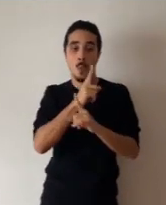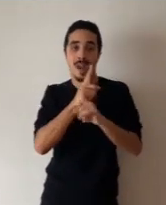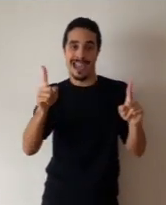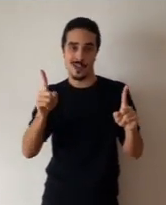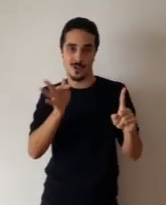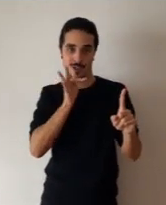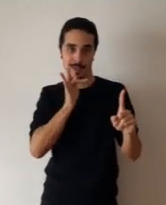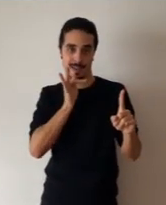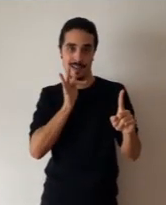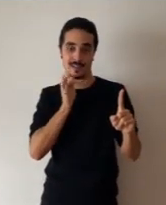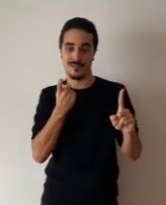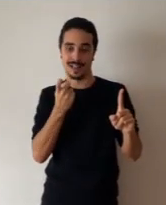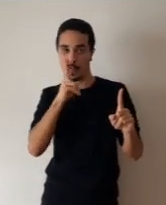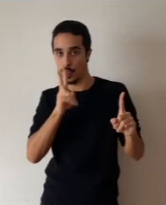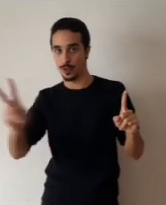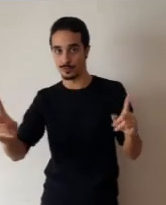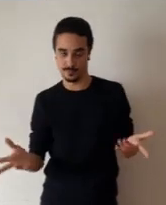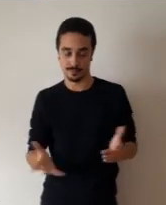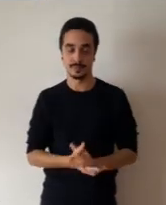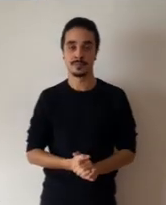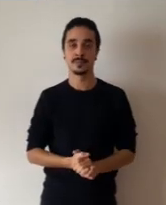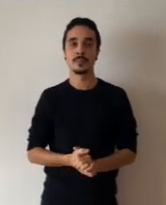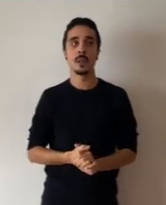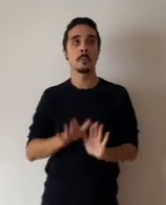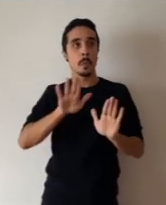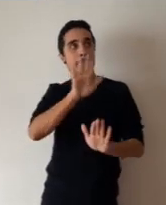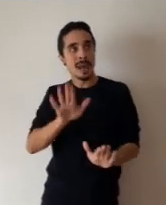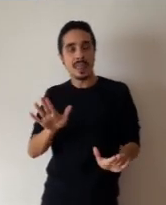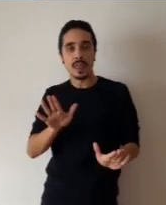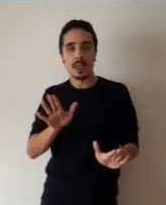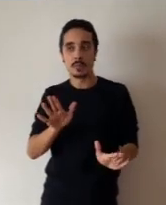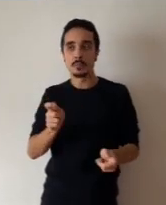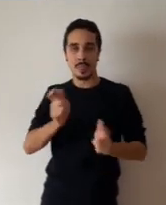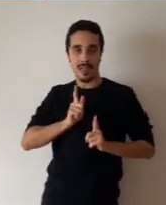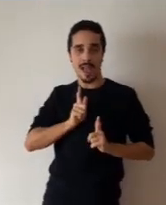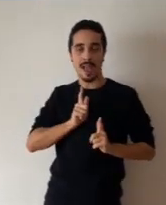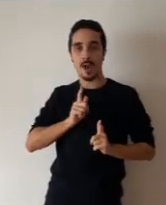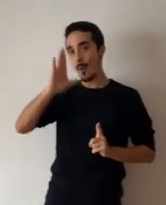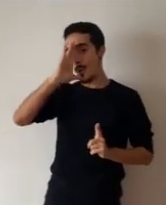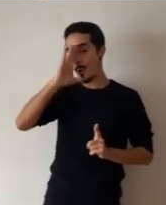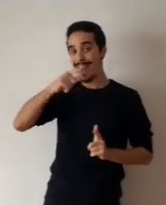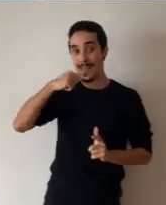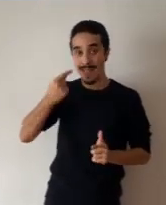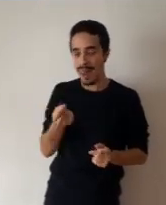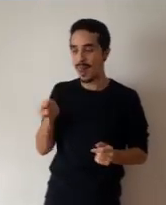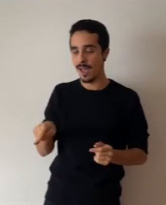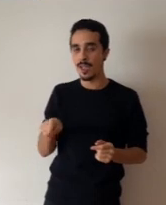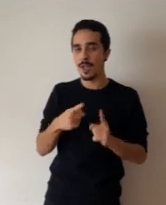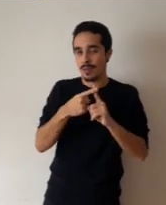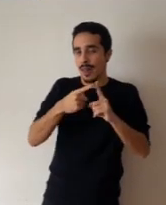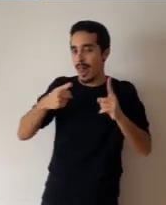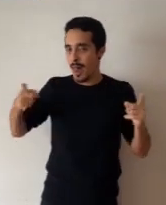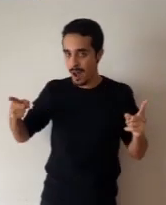llegado al primer año, pero bueno, parece que sí ayuda a prolongar esa fase de luna de